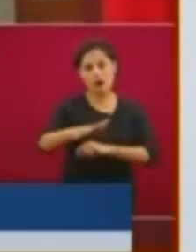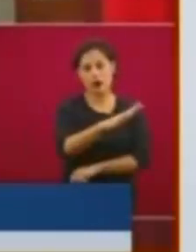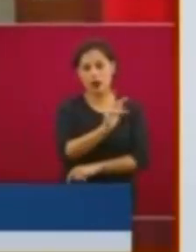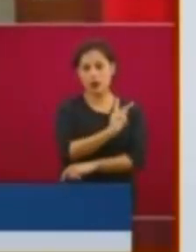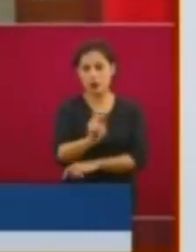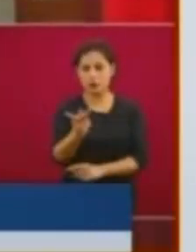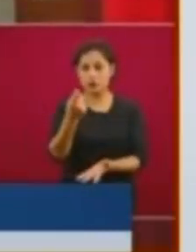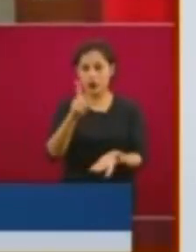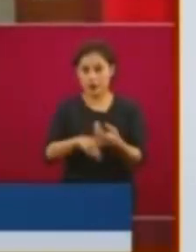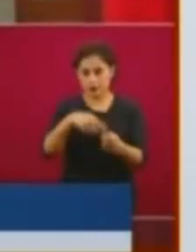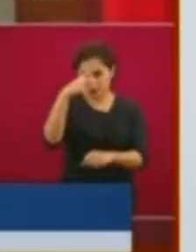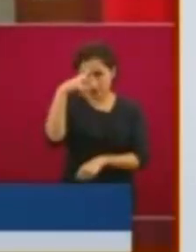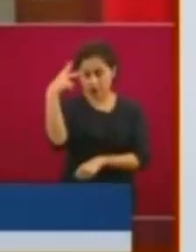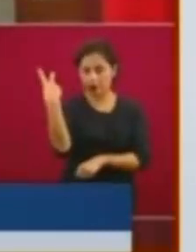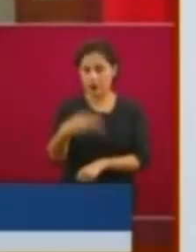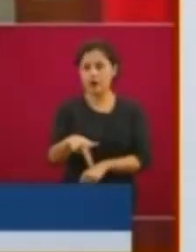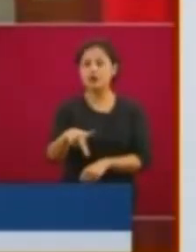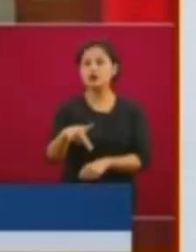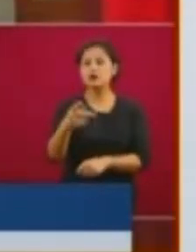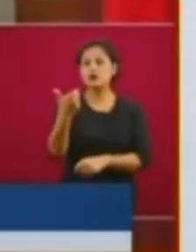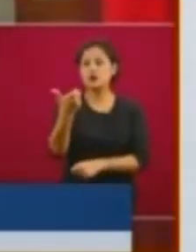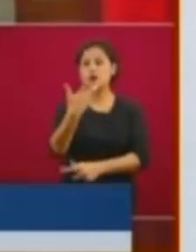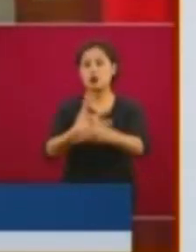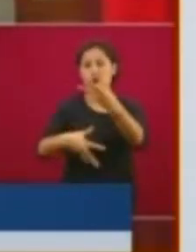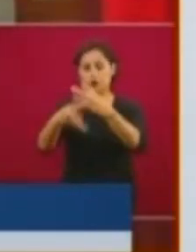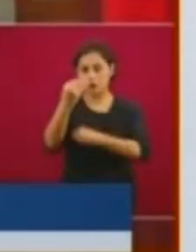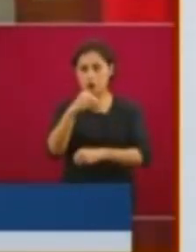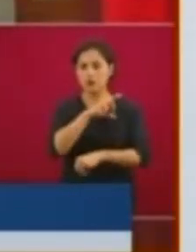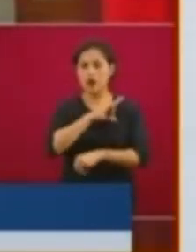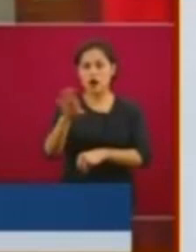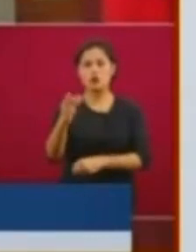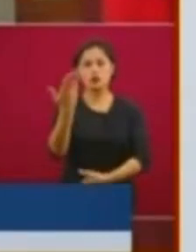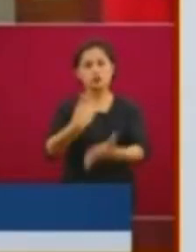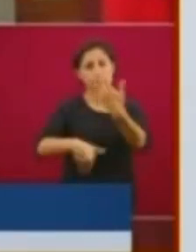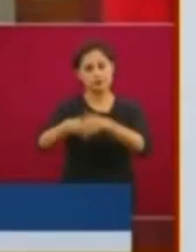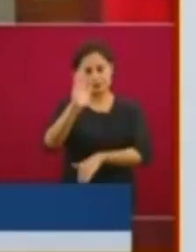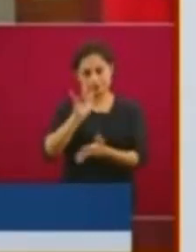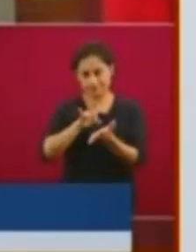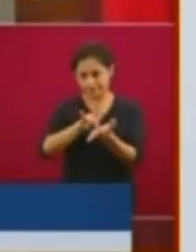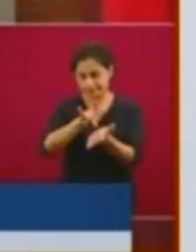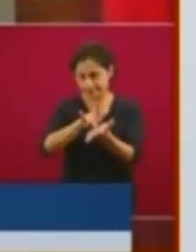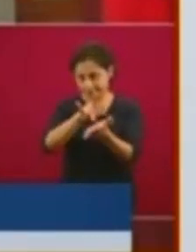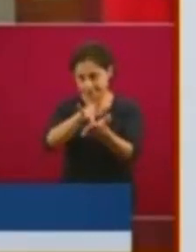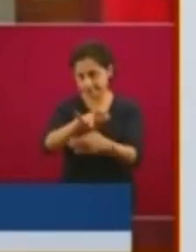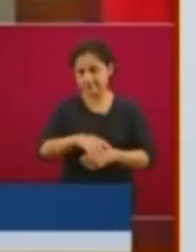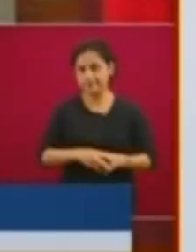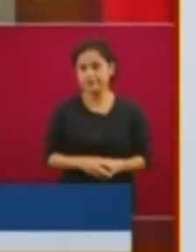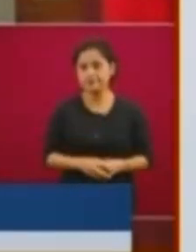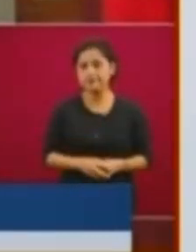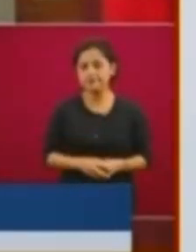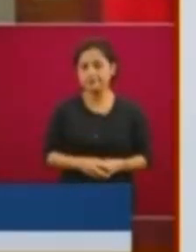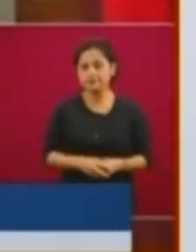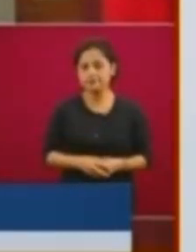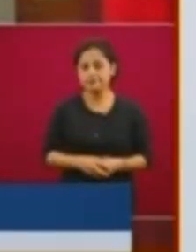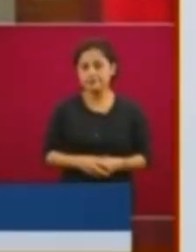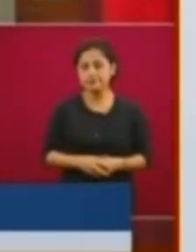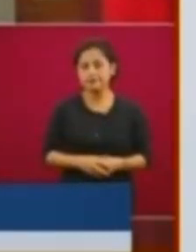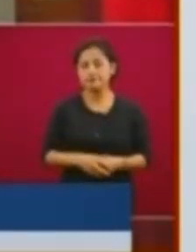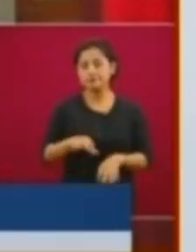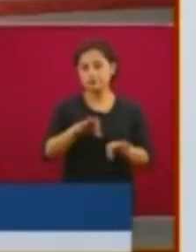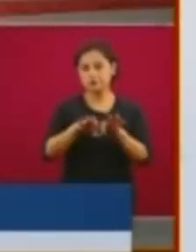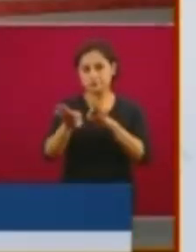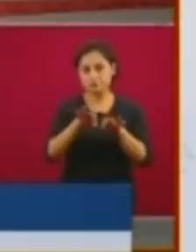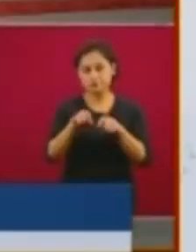nosotros seguimos trabajando a distancia, hemos mantenido, digamos, una actividad constante. Todos los miembros de la Secretaría tienen